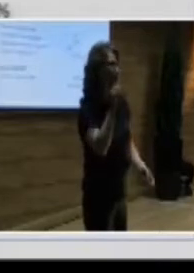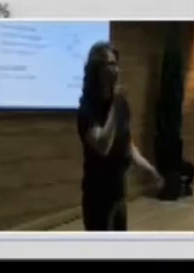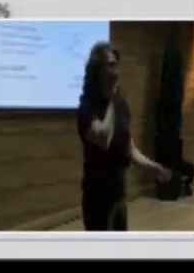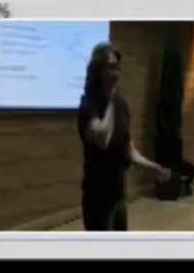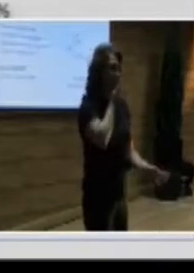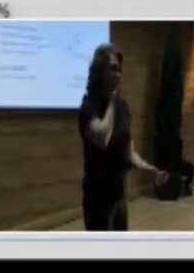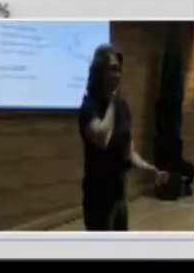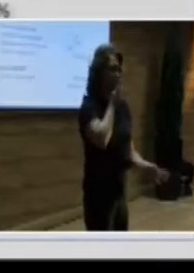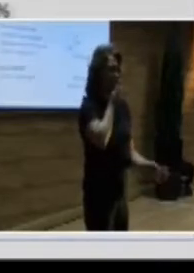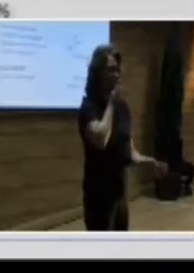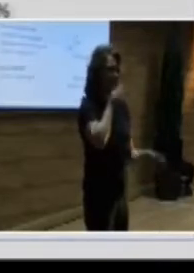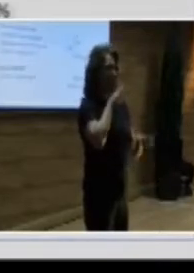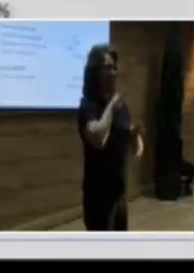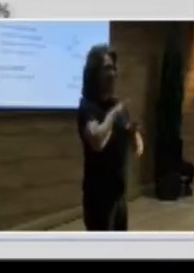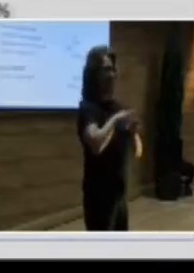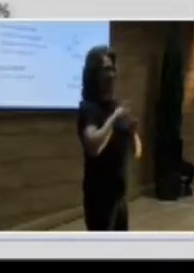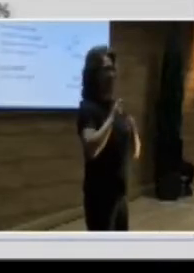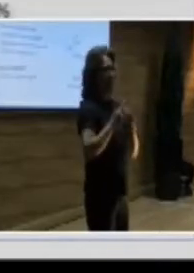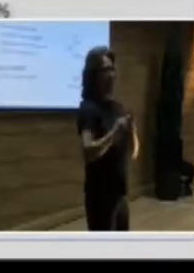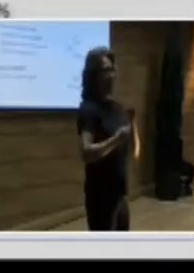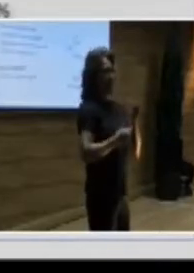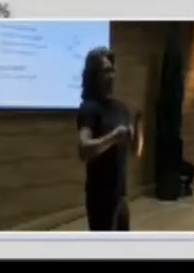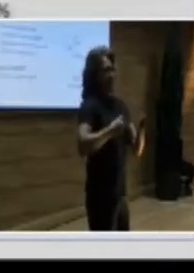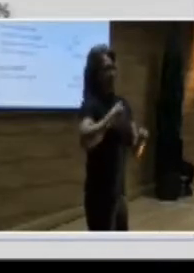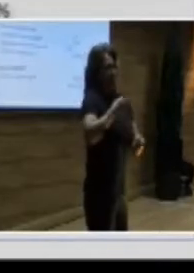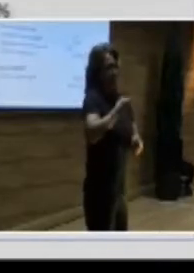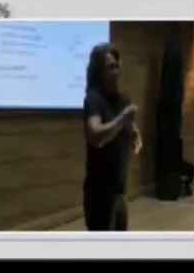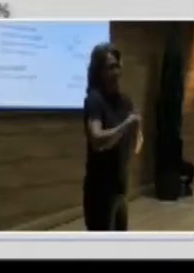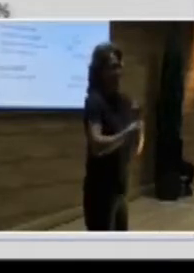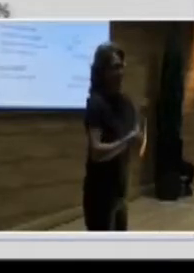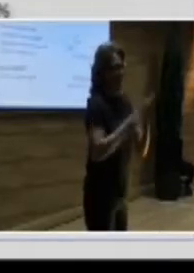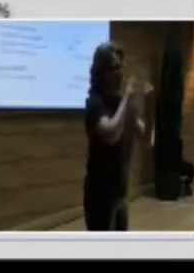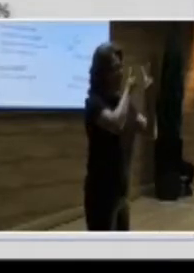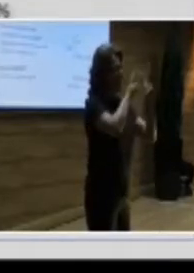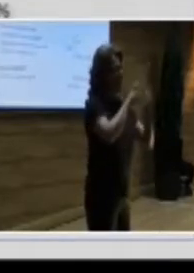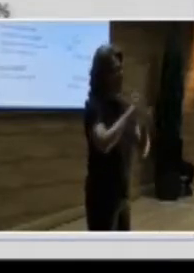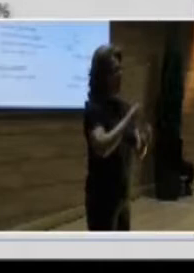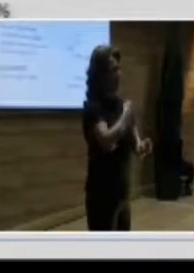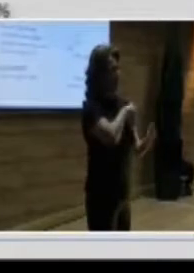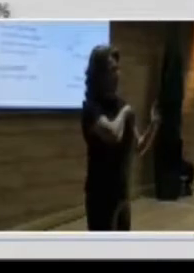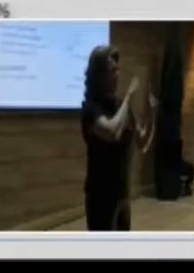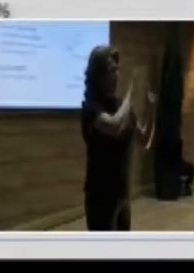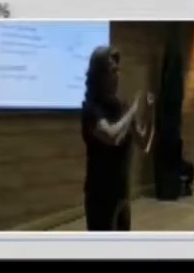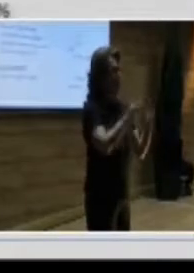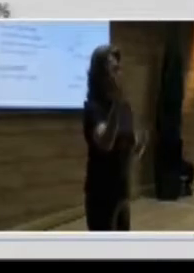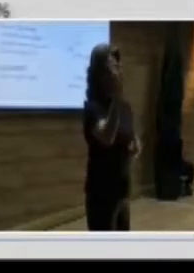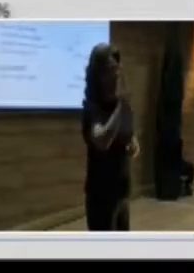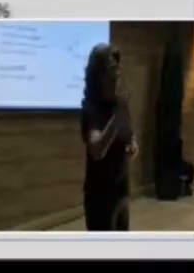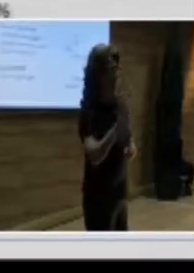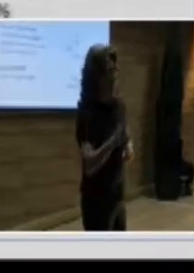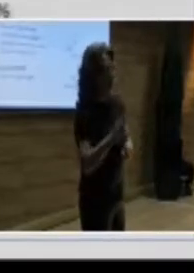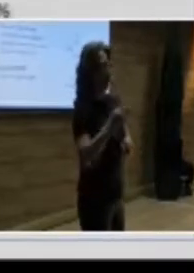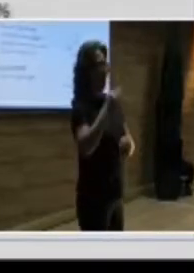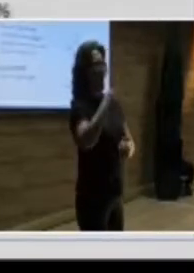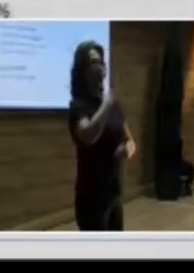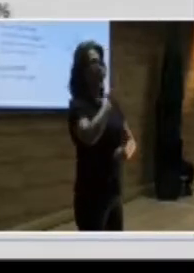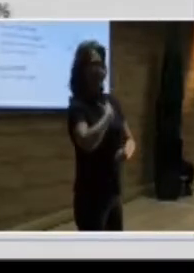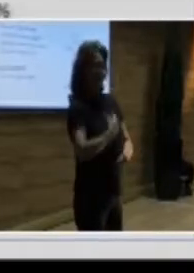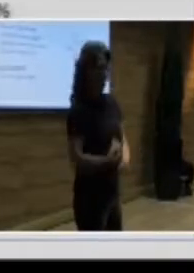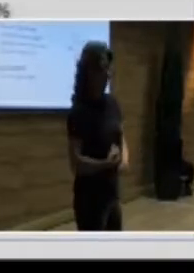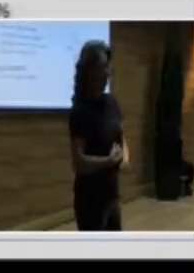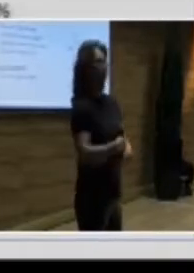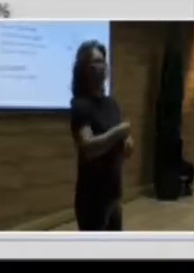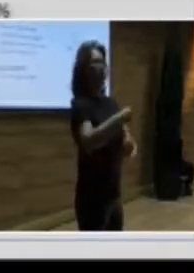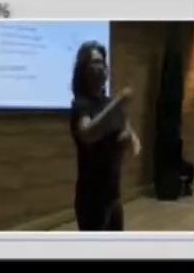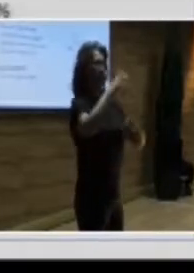Hay, podríamos decir, 4 estudios hechos en nuestro país, Valladolid, Murcia, Zaragoza y Madrid, que